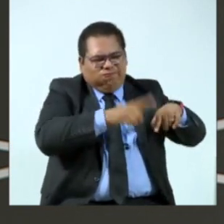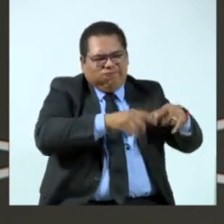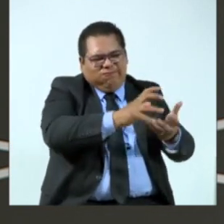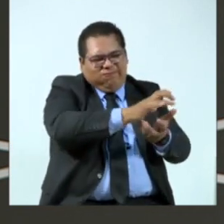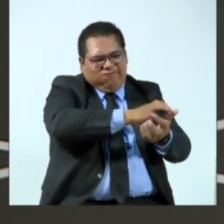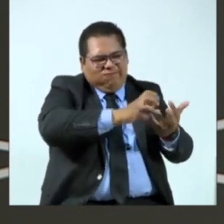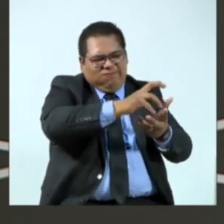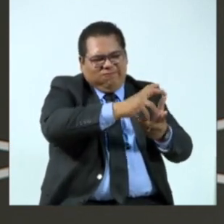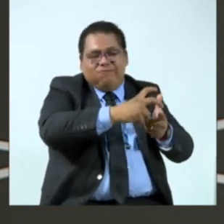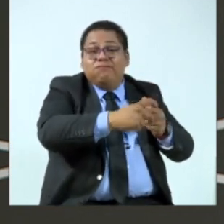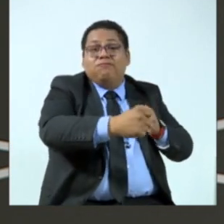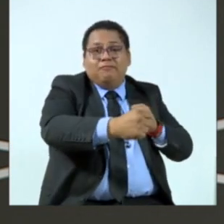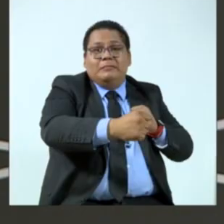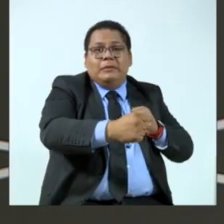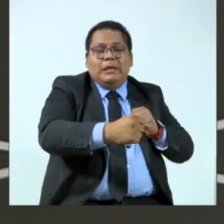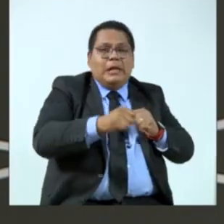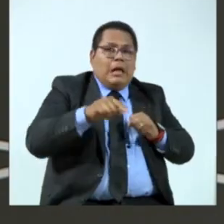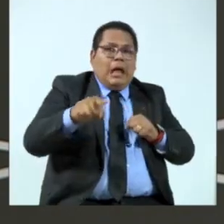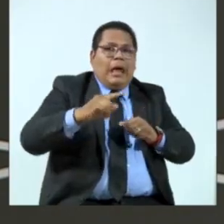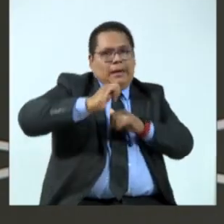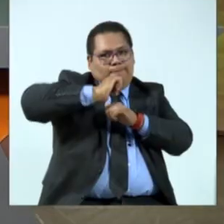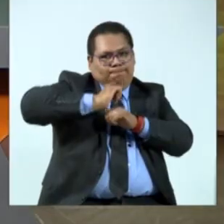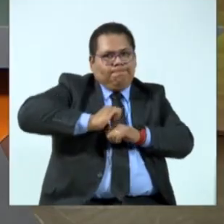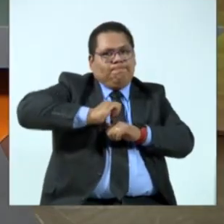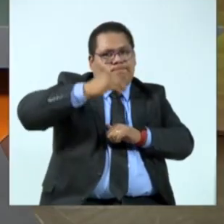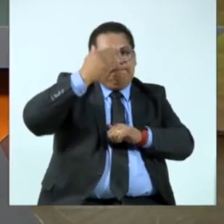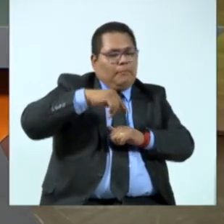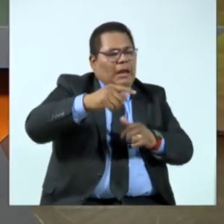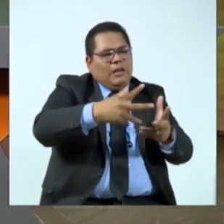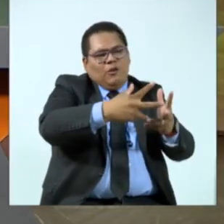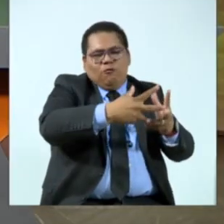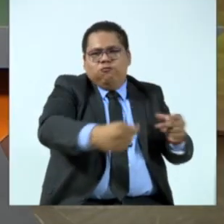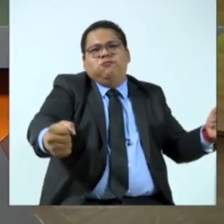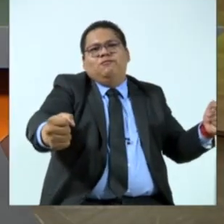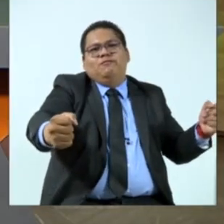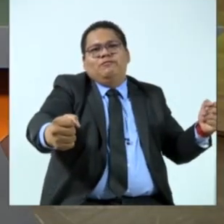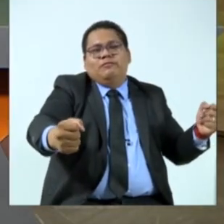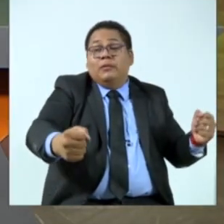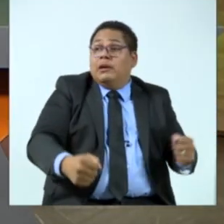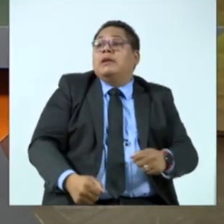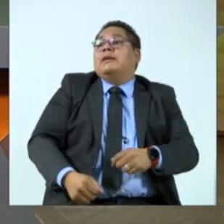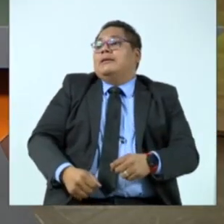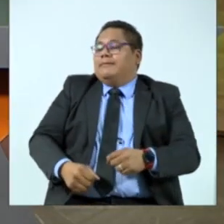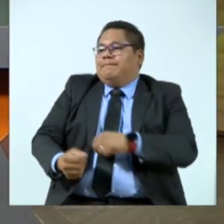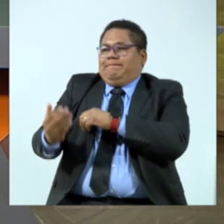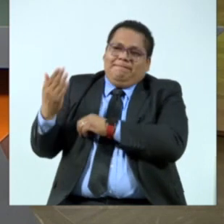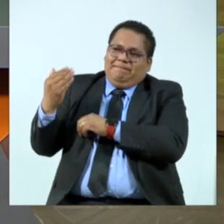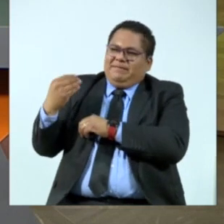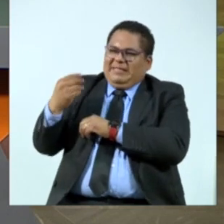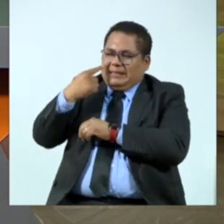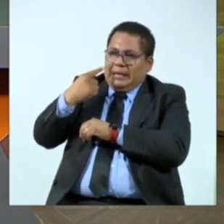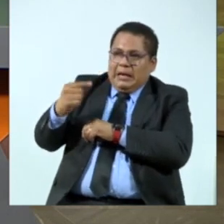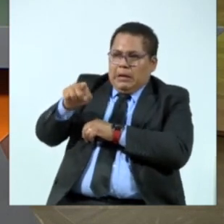hace en coordinación con las autoridades correspondientes Y prácticamente es una destrucción total de estos productos veíamos hace ratito cuando usted llegó